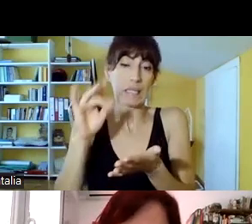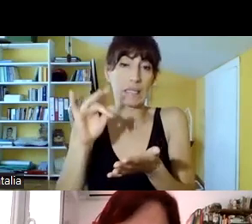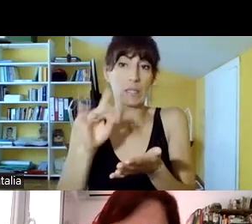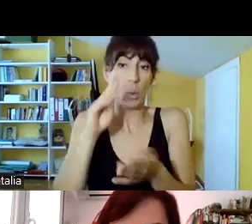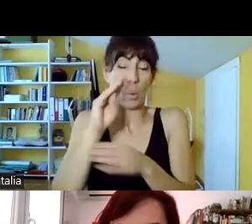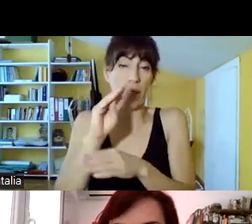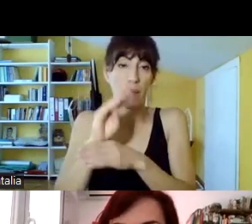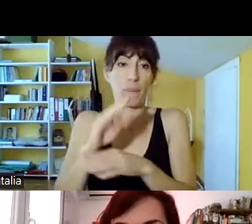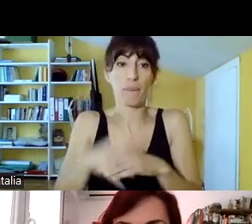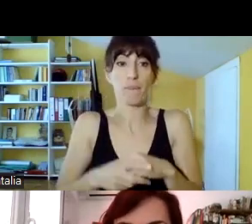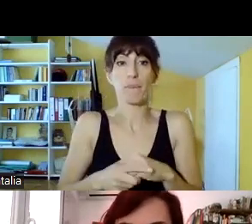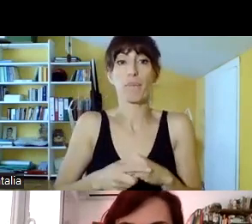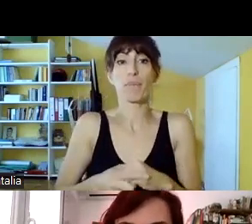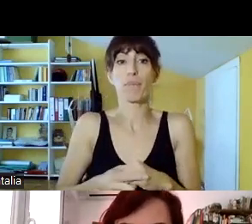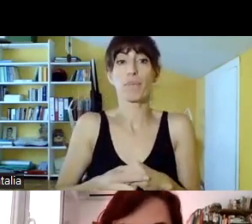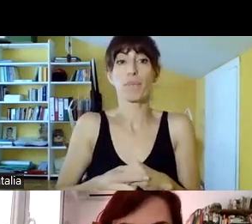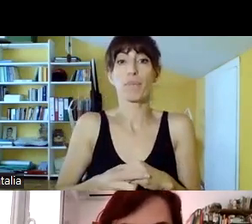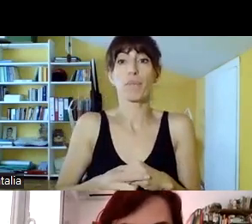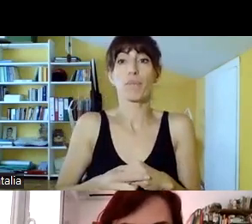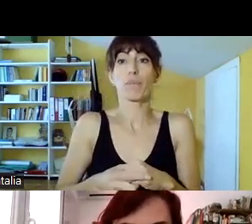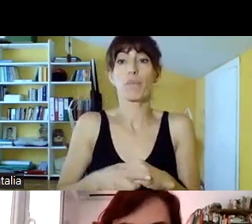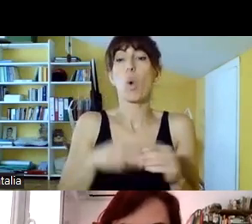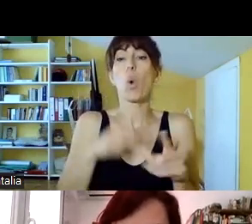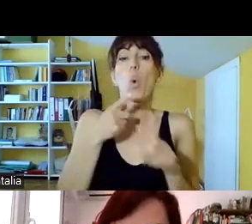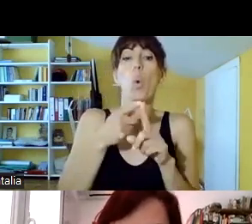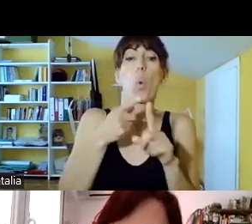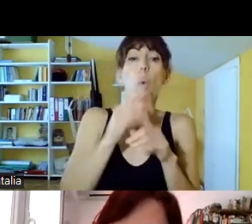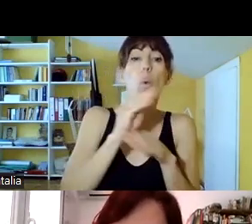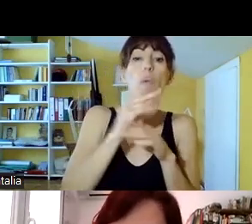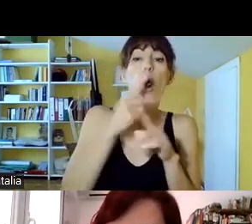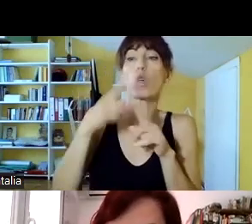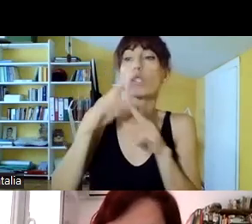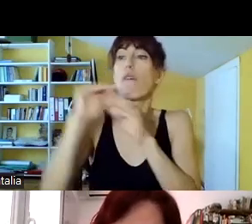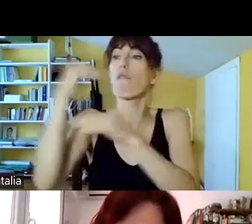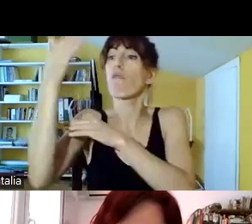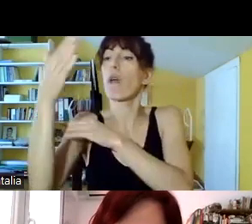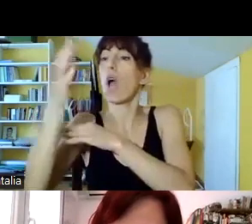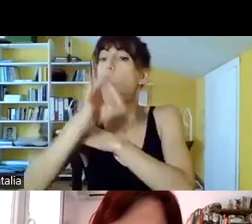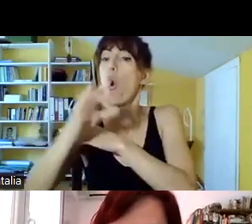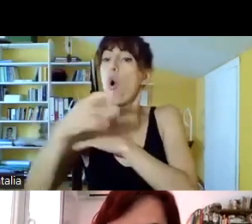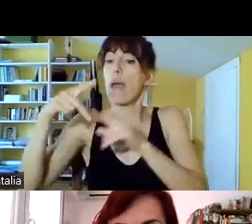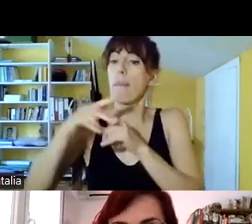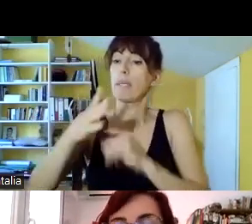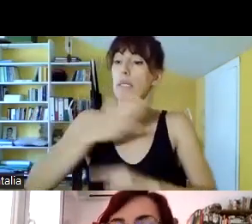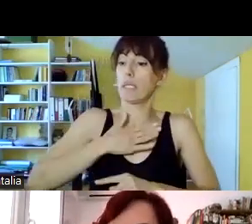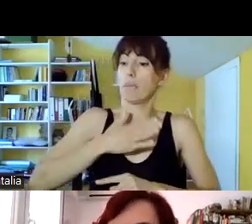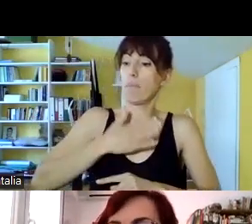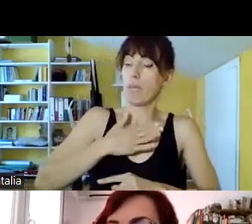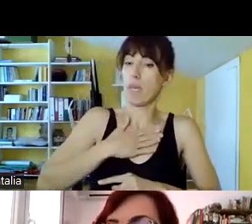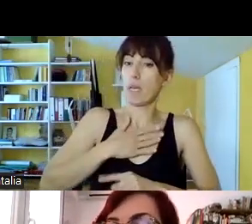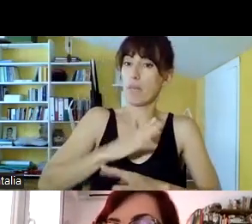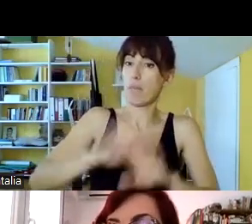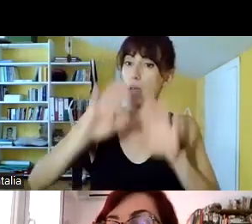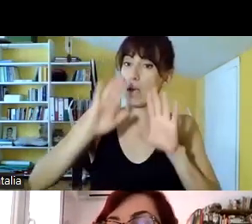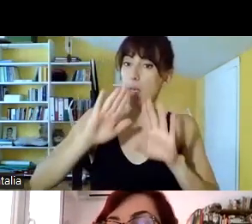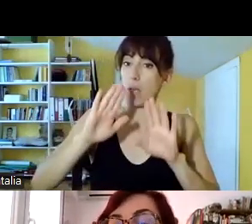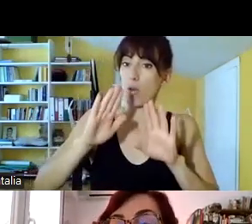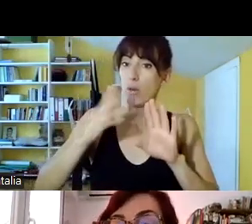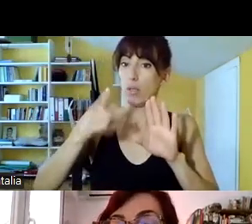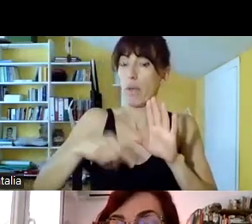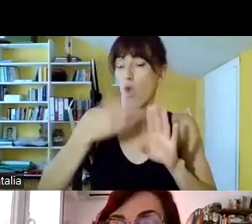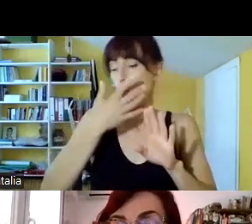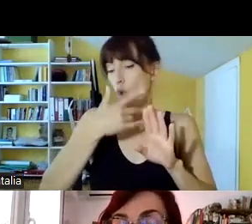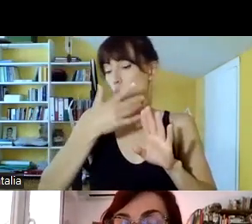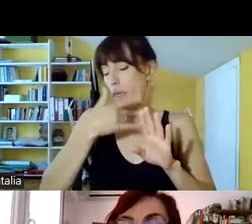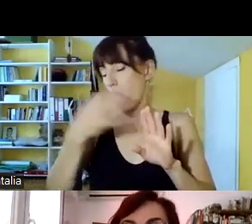tengamos cuidado con utilizar cosas que ocurren fuera como herramientas exclusivamente nuestras y colonizarlas, pero bueno, que hay que conocerlas